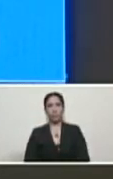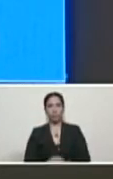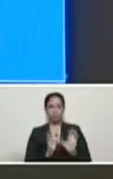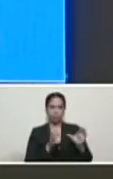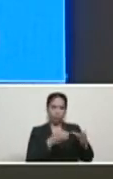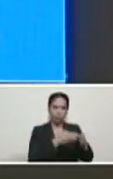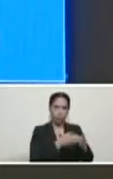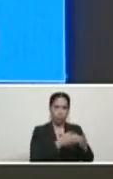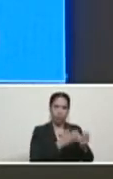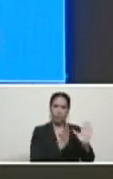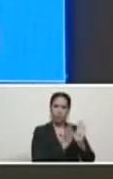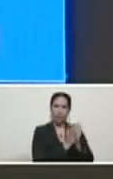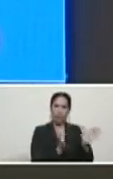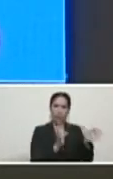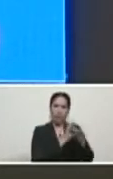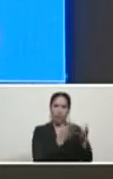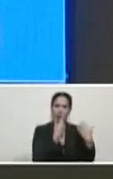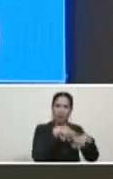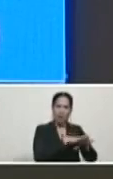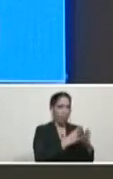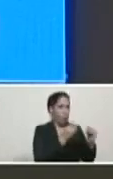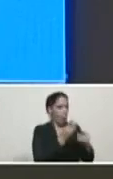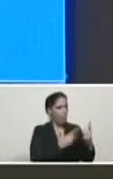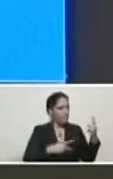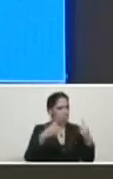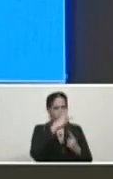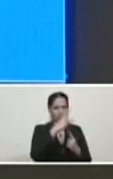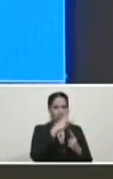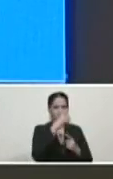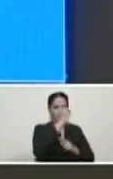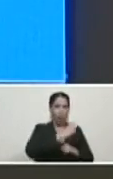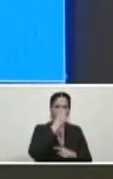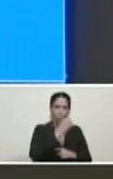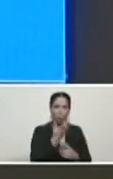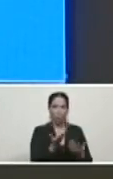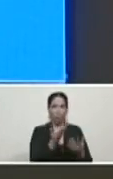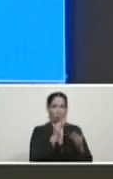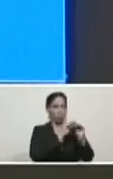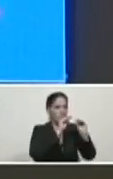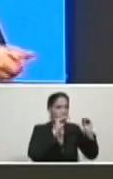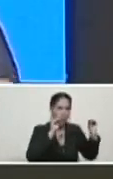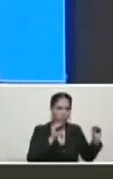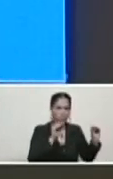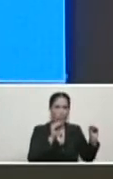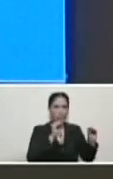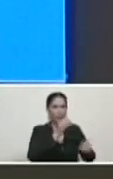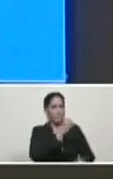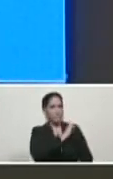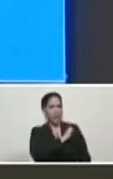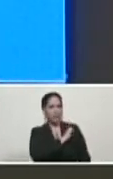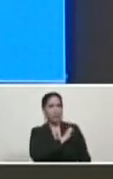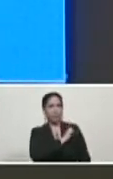Alianza. Todas las potencias europeas eran convocadas por España